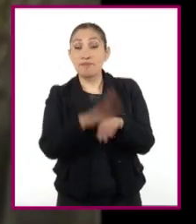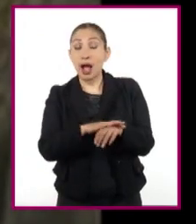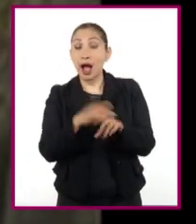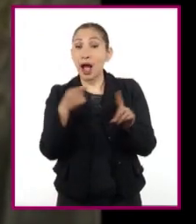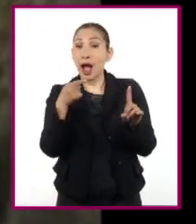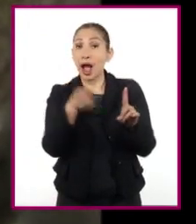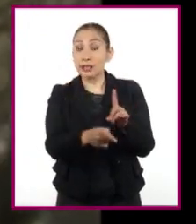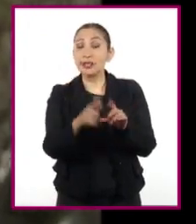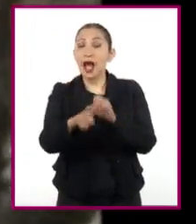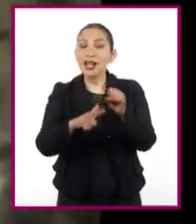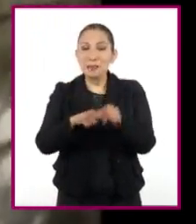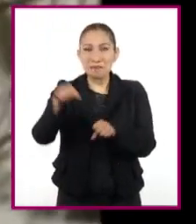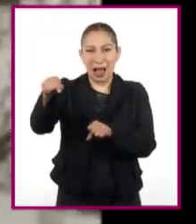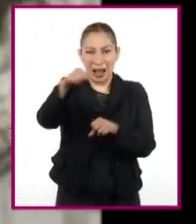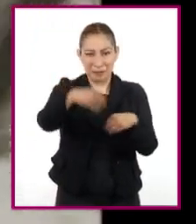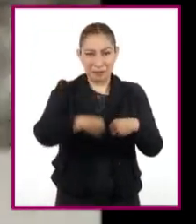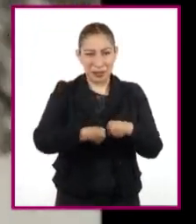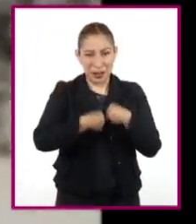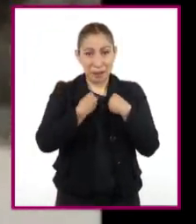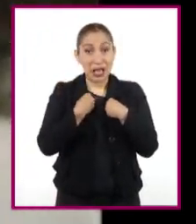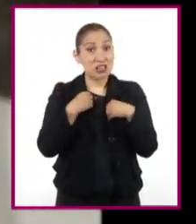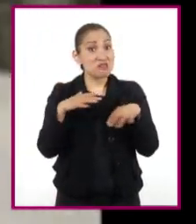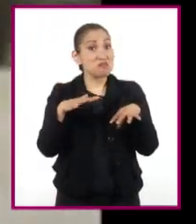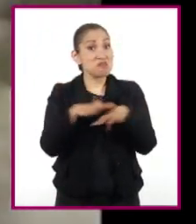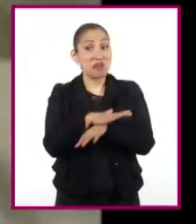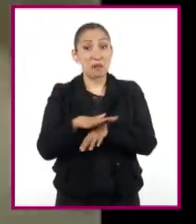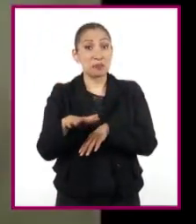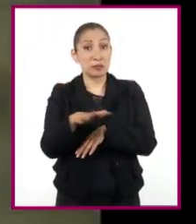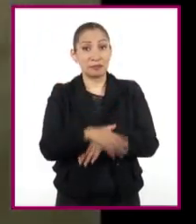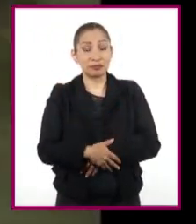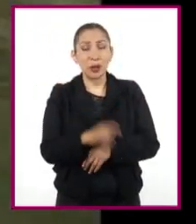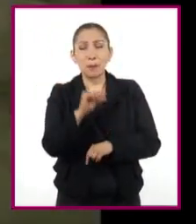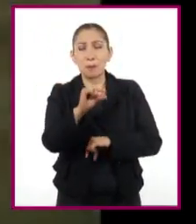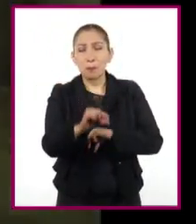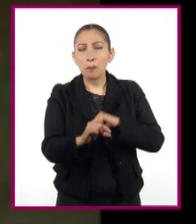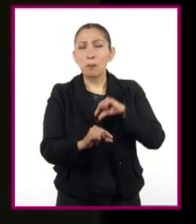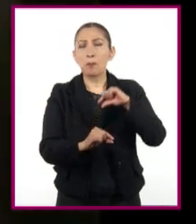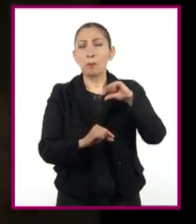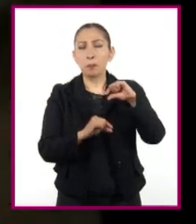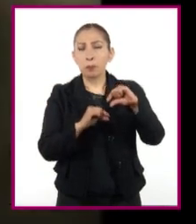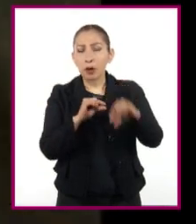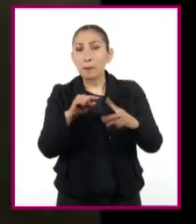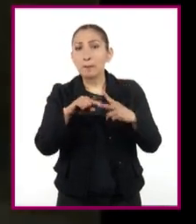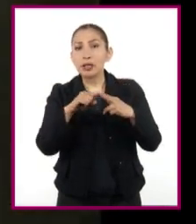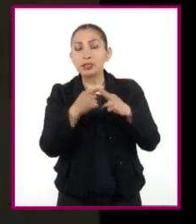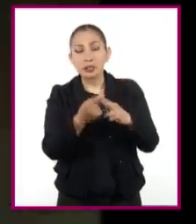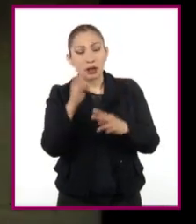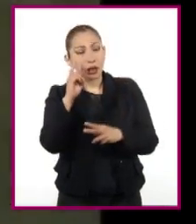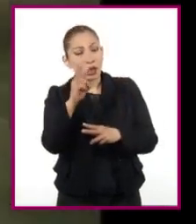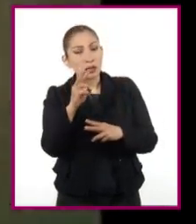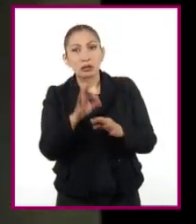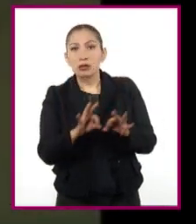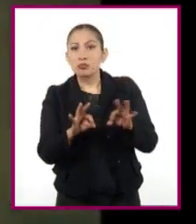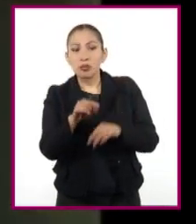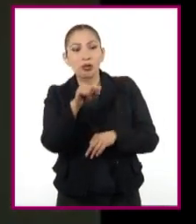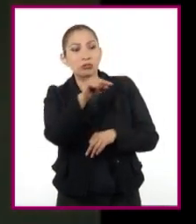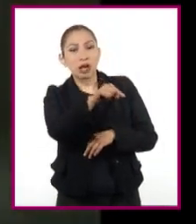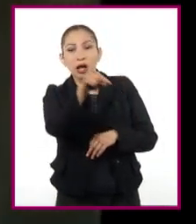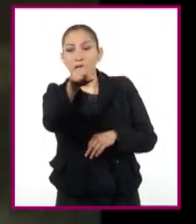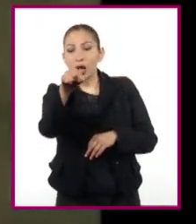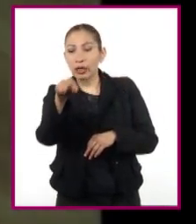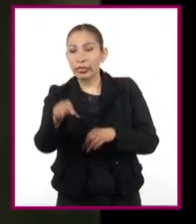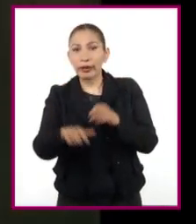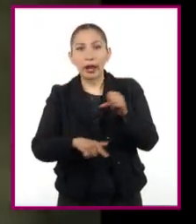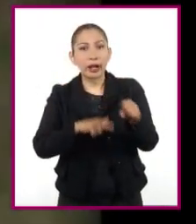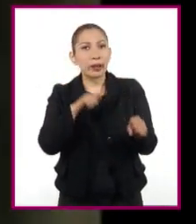particularmente sobre los depredadores, y todo cambió. Poco a poco, se empezó a entender el papel que cumplen todas